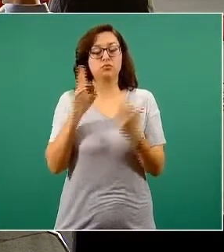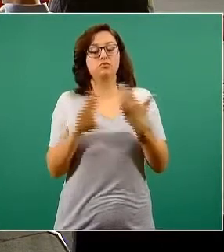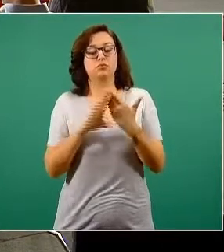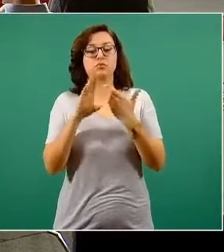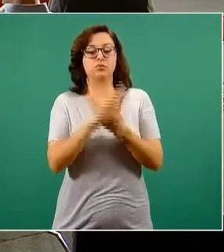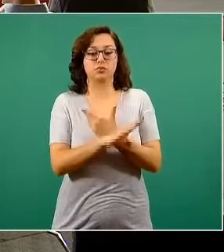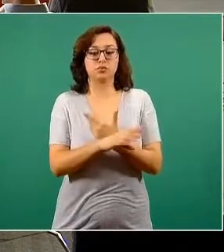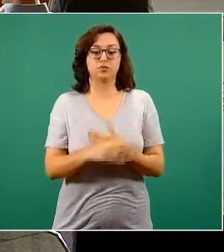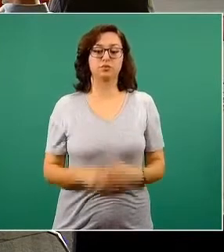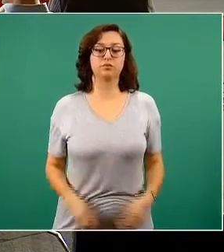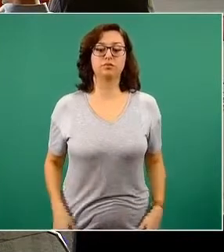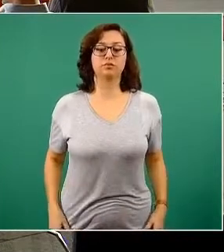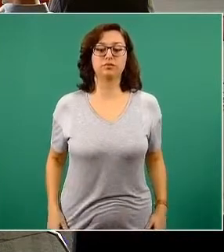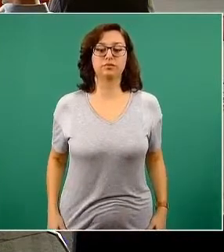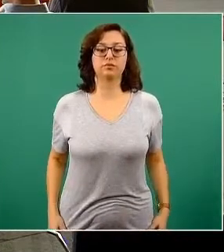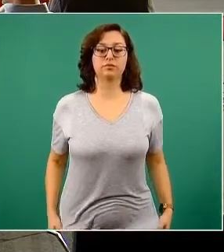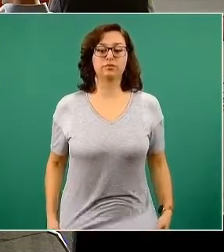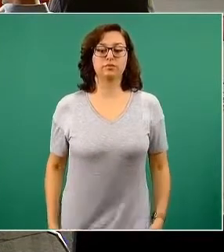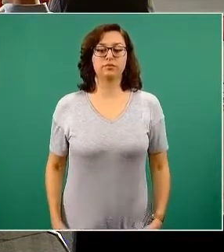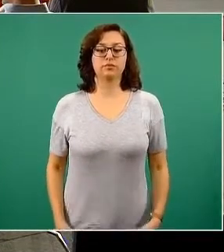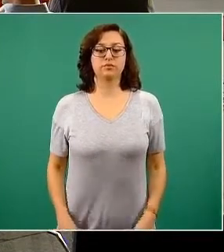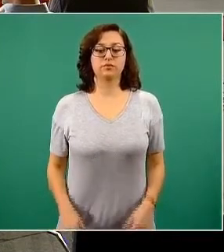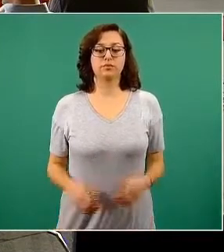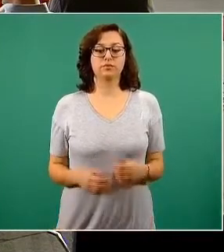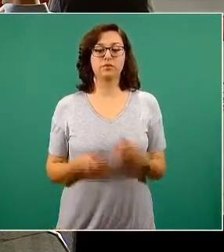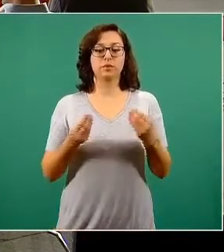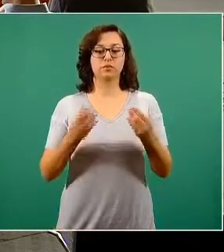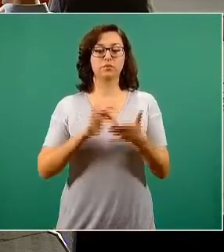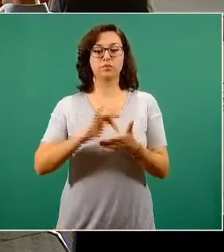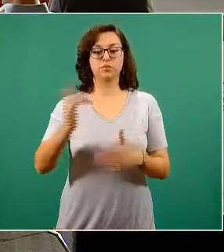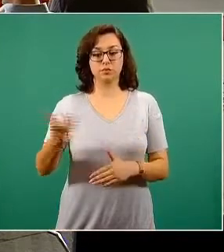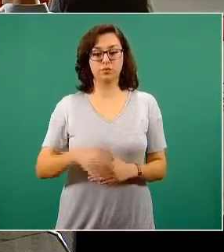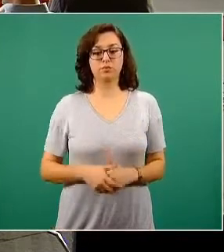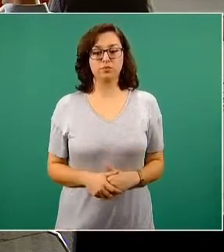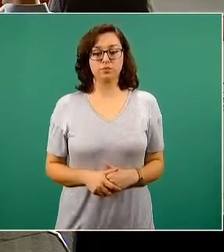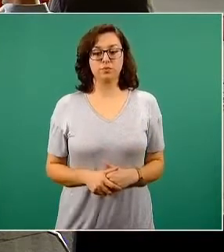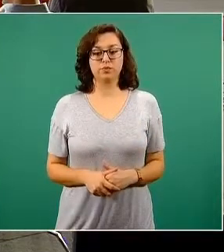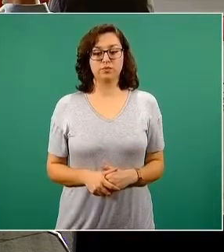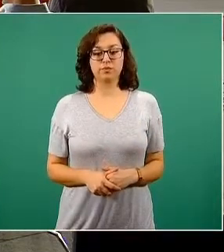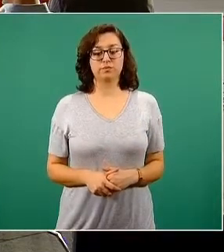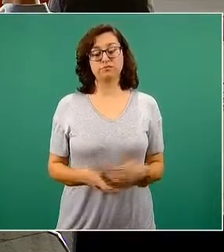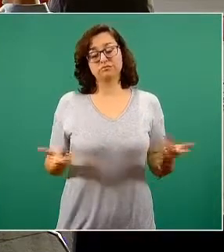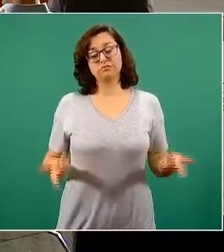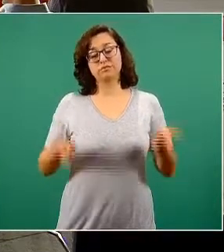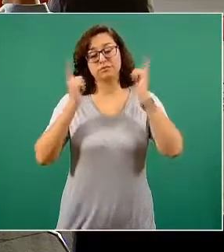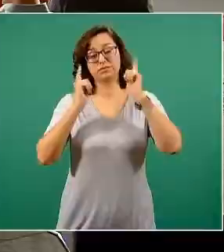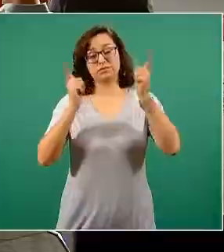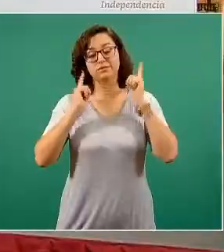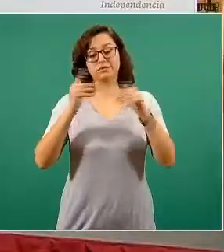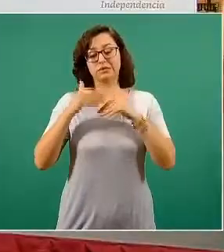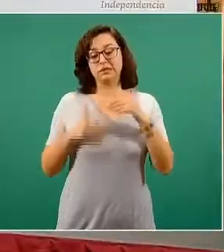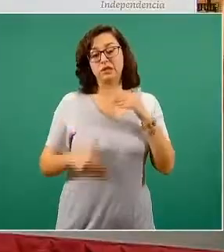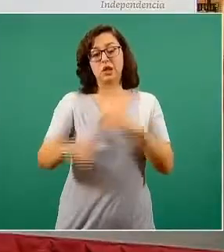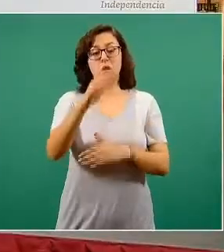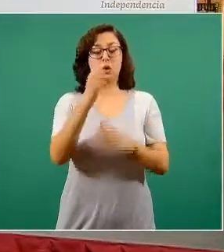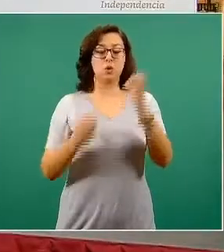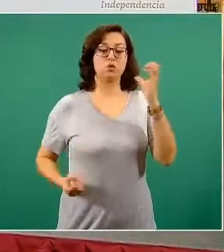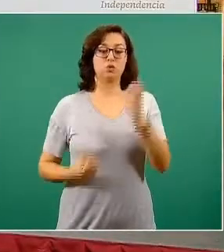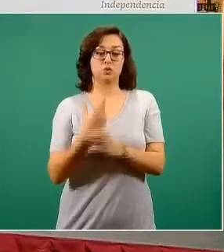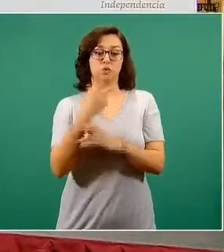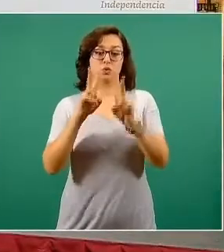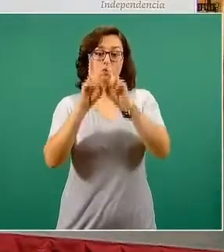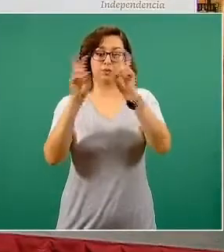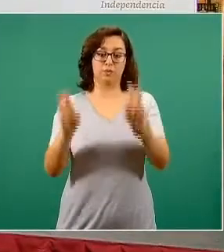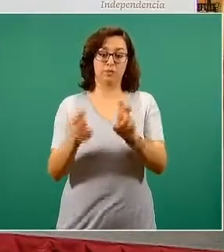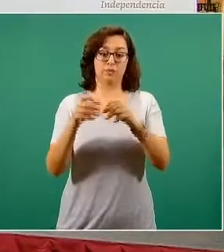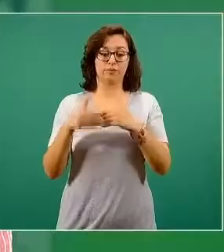el abuso en el consumo de sustancias. Muchas gracias. Esperamos que este nuevo capítulo o esta nueva sección de